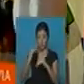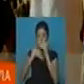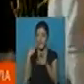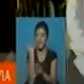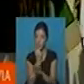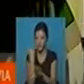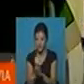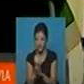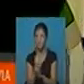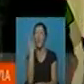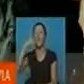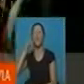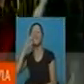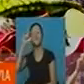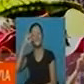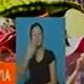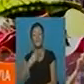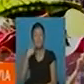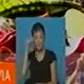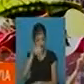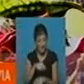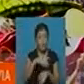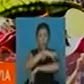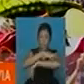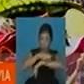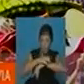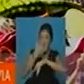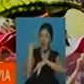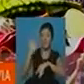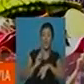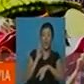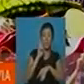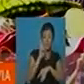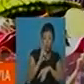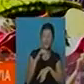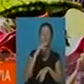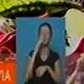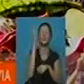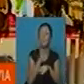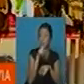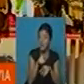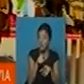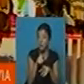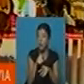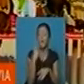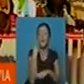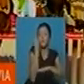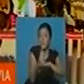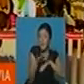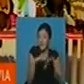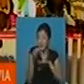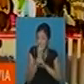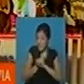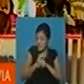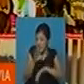ese 59% de población pobre, en 2002, poco más del 14% vivía en estado de